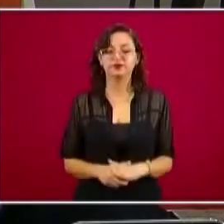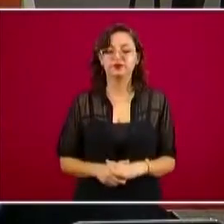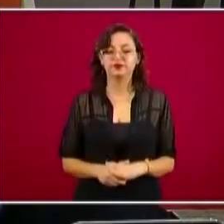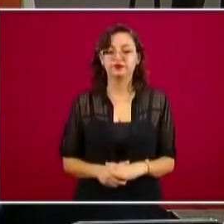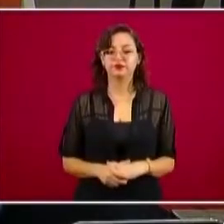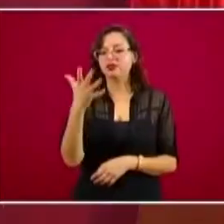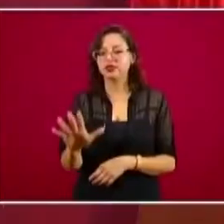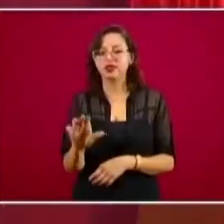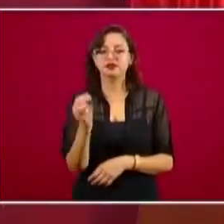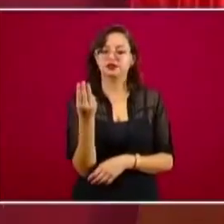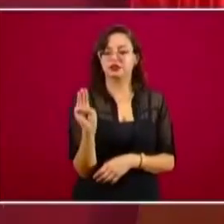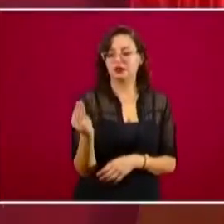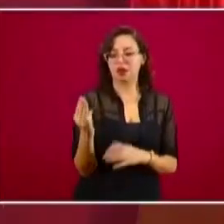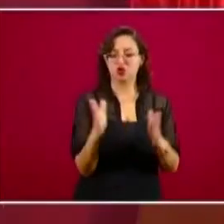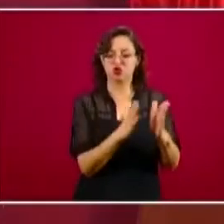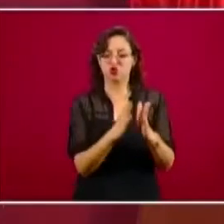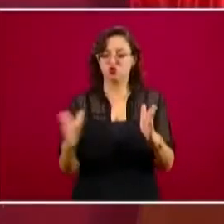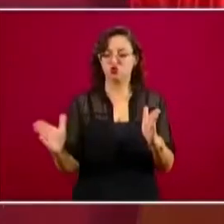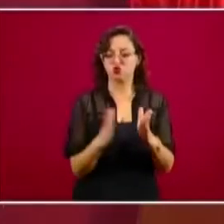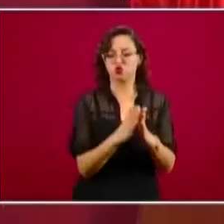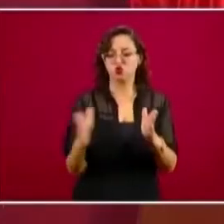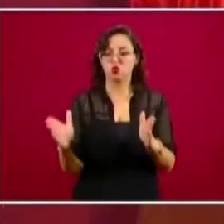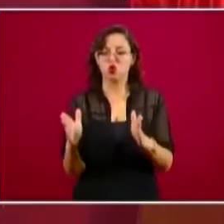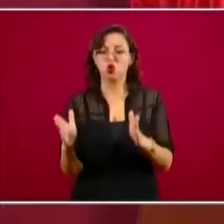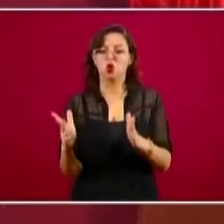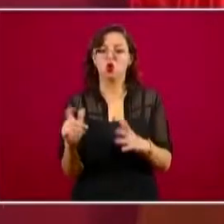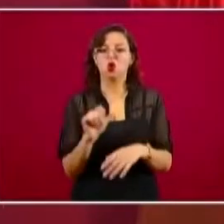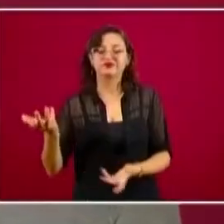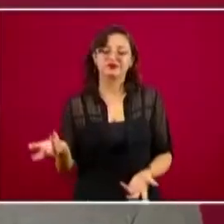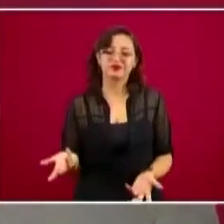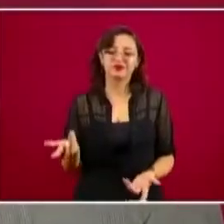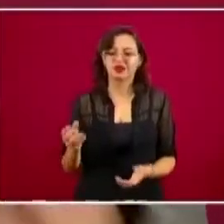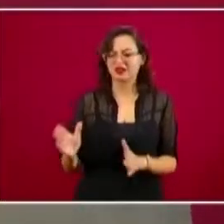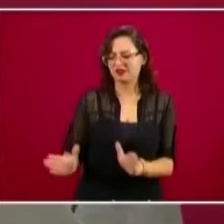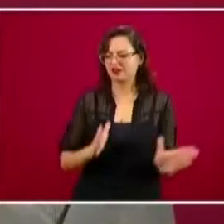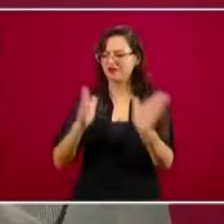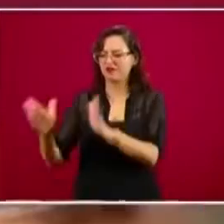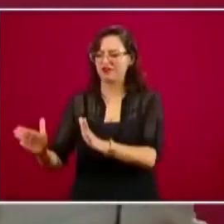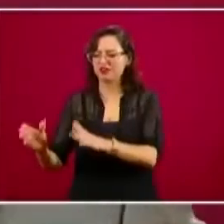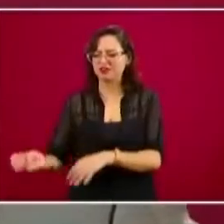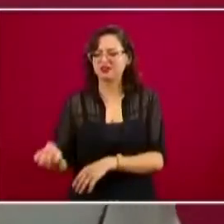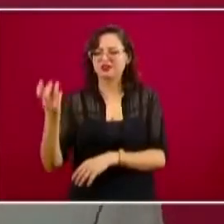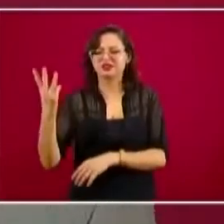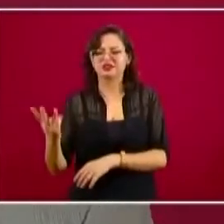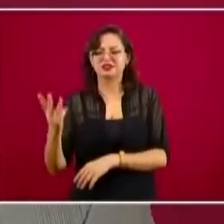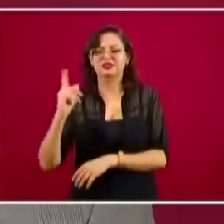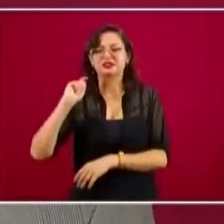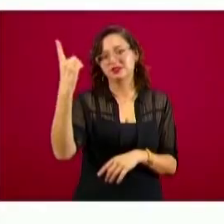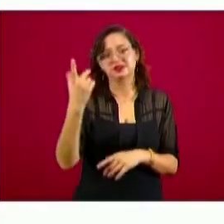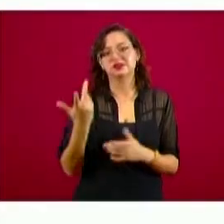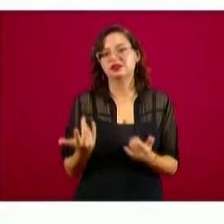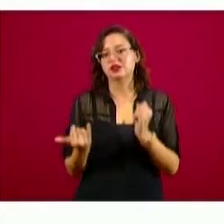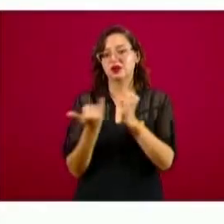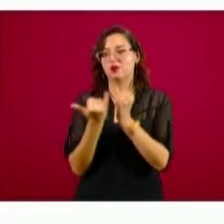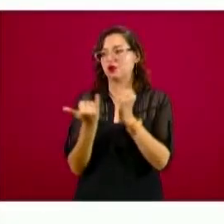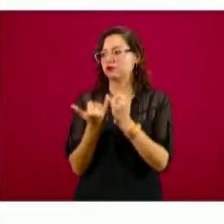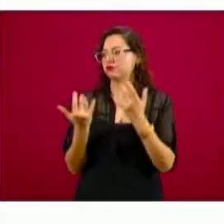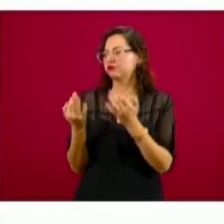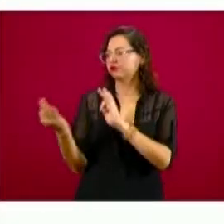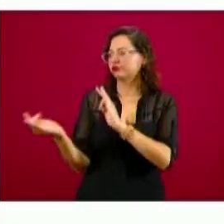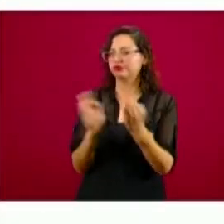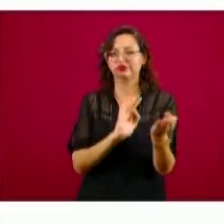productivas el 17 de mayo en 979 municipios que no registran contagios en cuanto